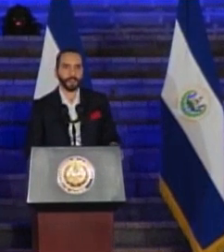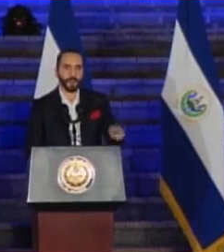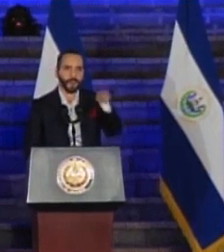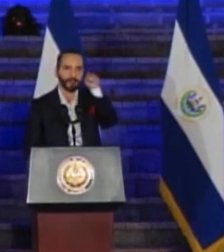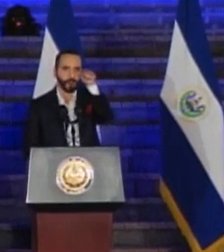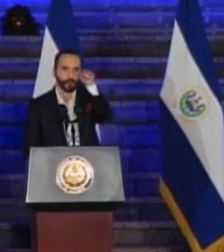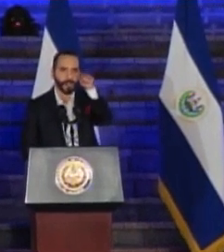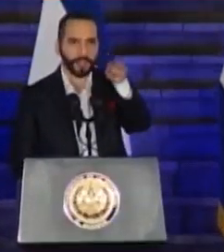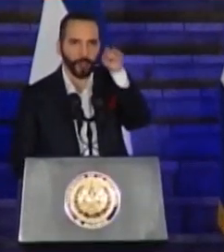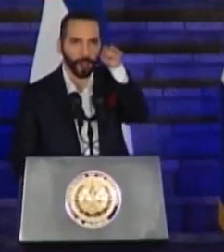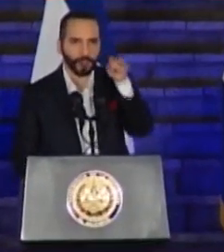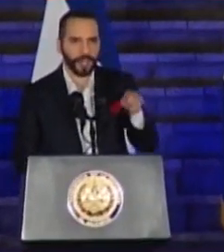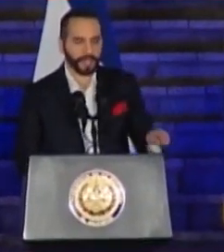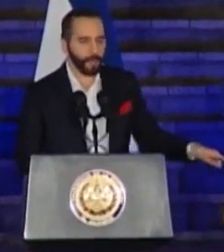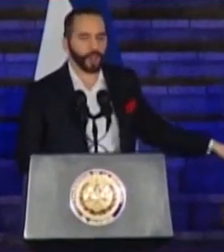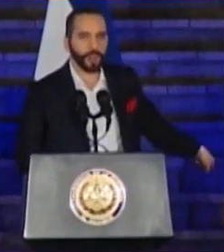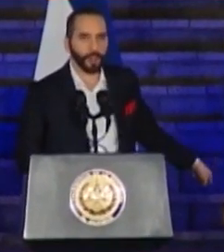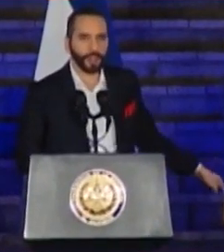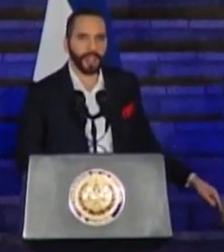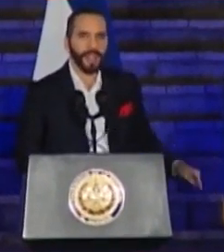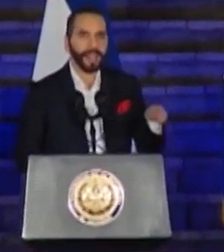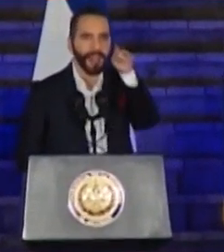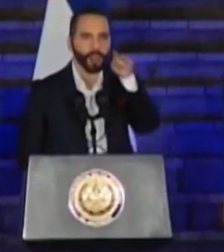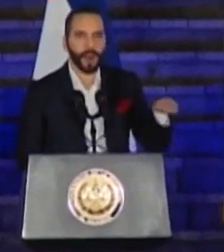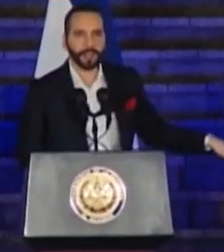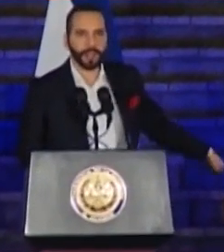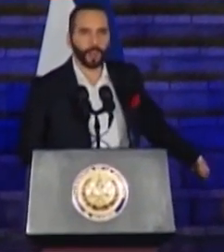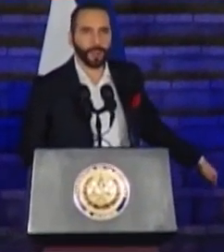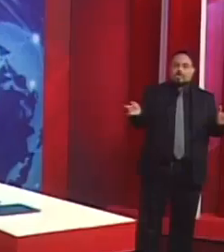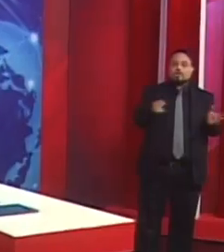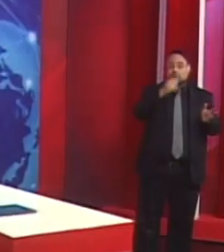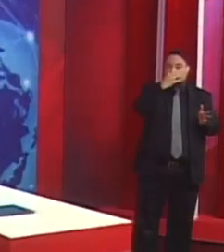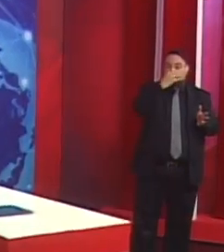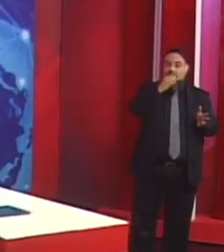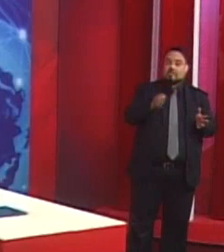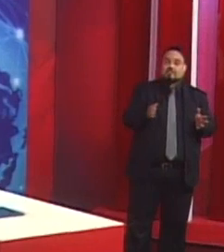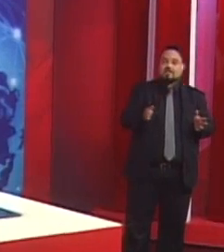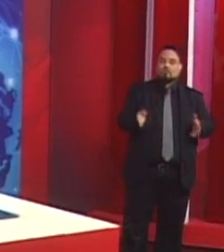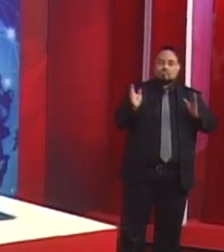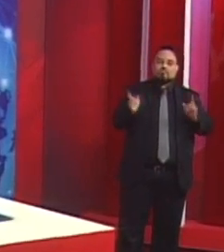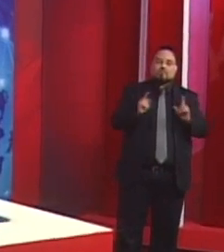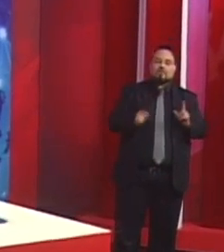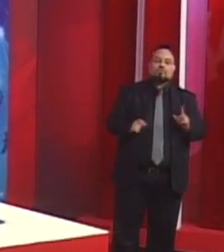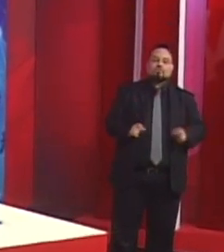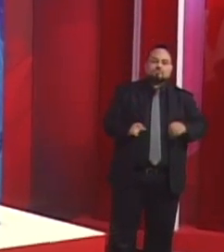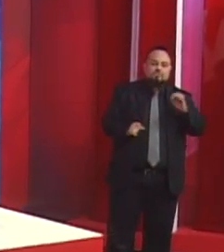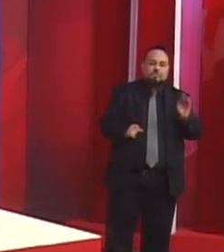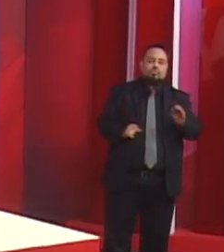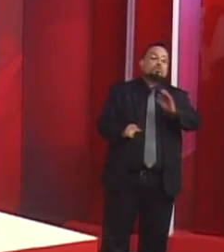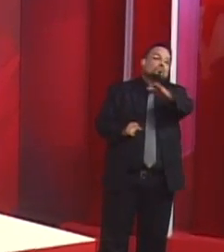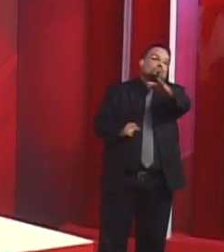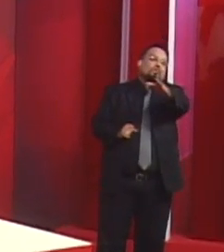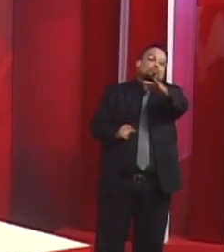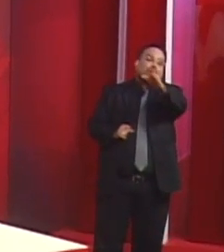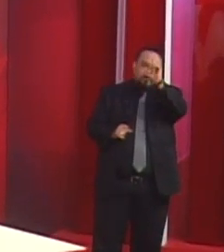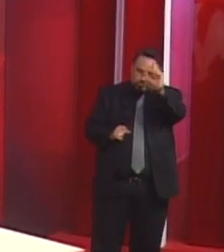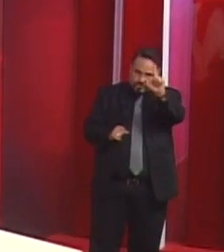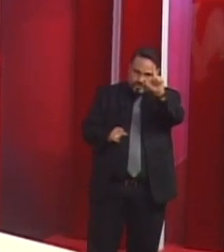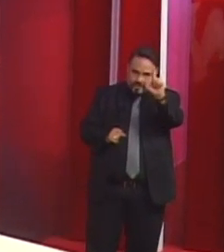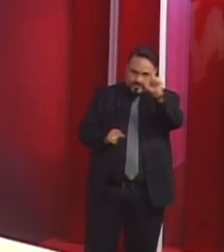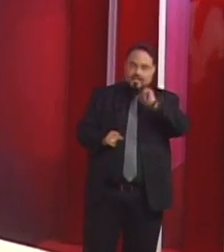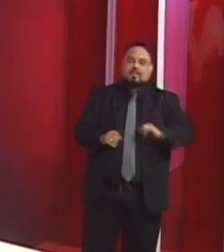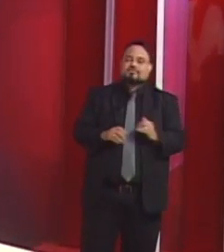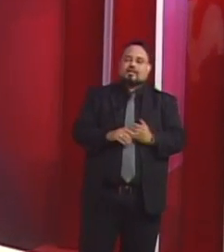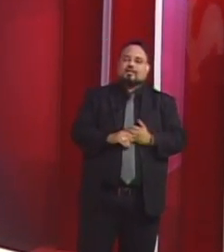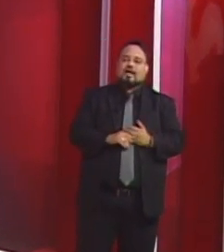destacó también que se hace único dolor escuchar sobre el tema yo creo que es bueno escucharlo es bueno analizarlo pero al final de cuentas es bueno ir concluyendo para que